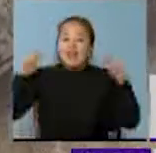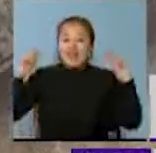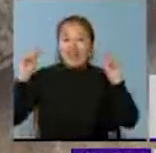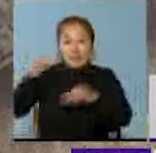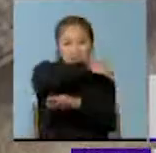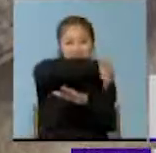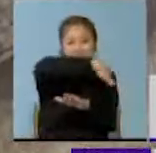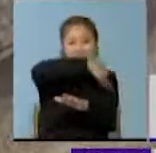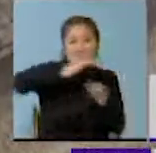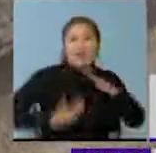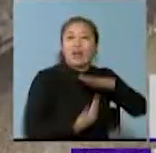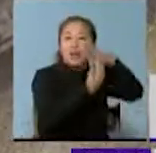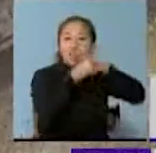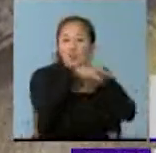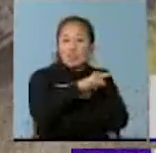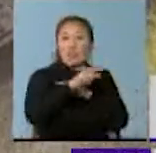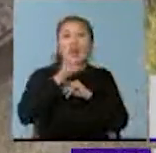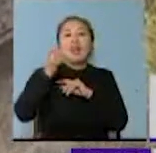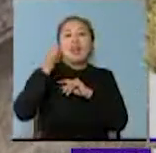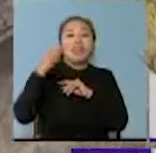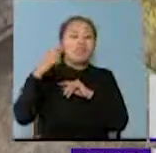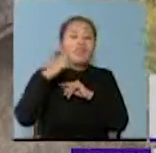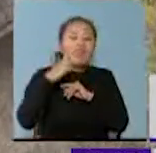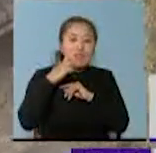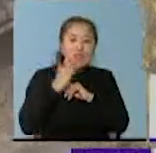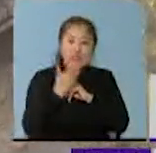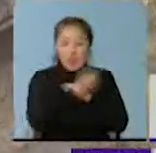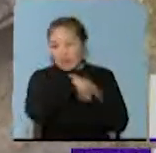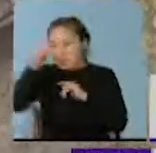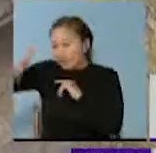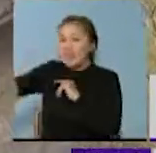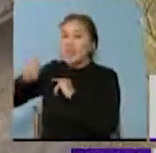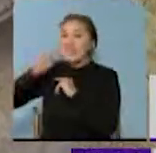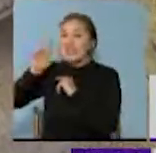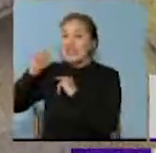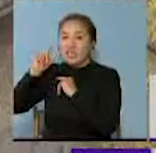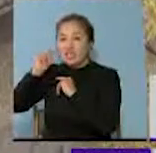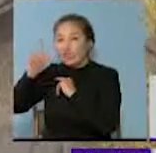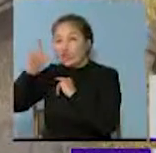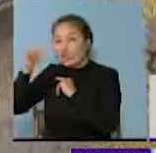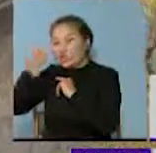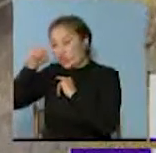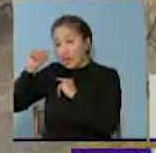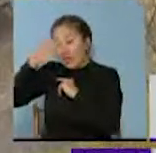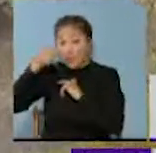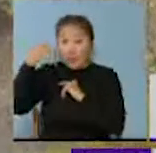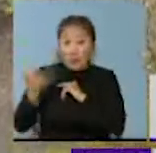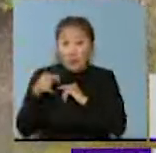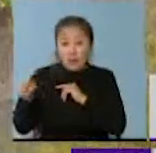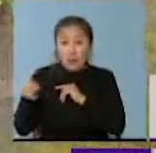de 19 abril e hipólito yrigoyen el sube también iluminan las avenidas después tenemos